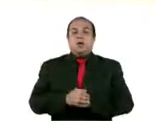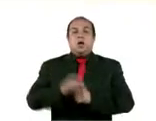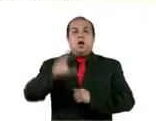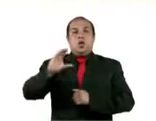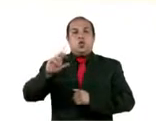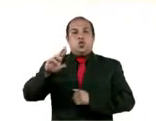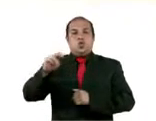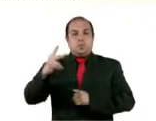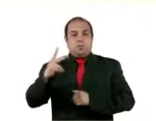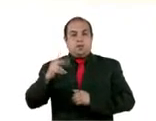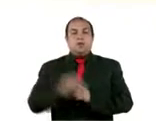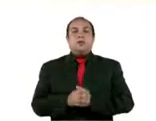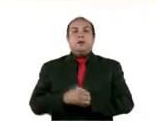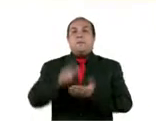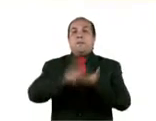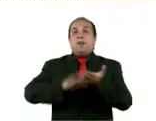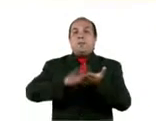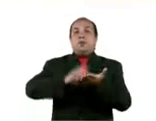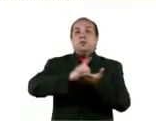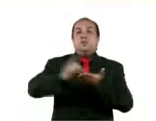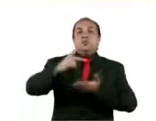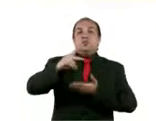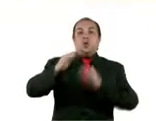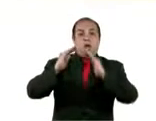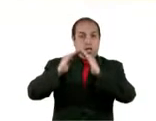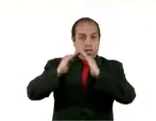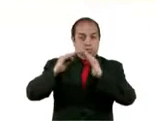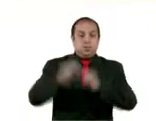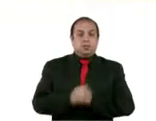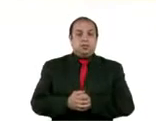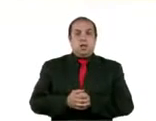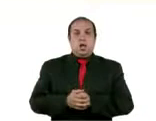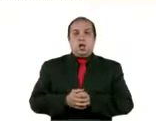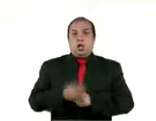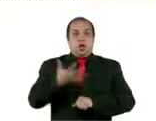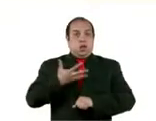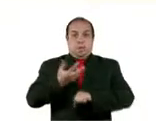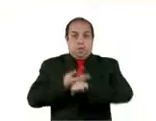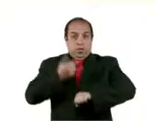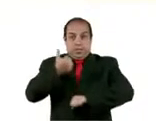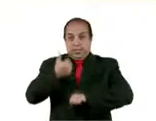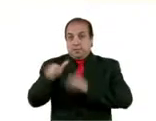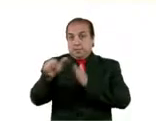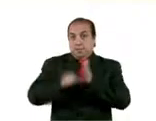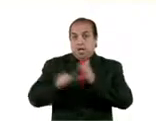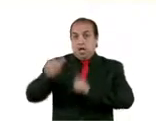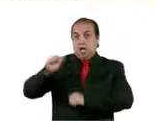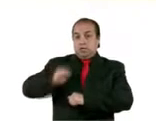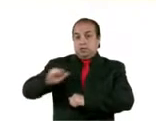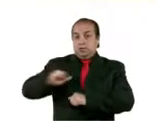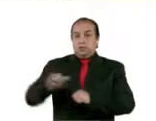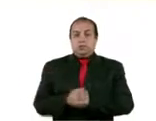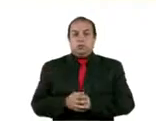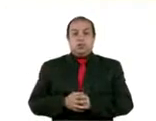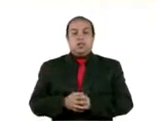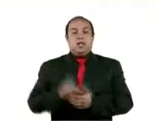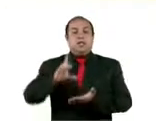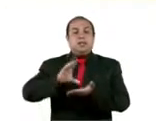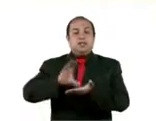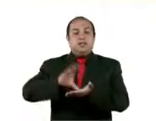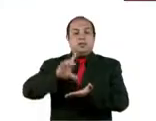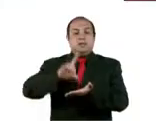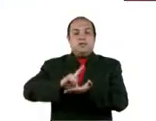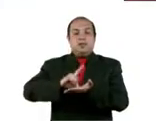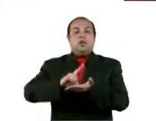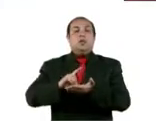comprobante de domicilio, que no tiene que ser mayor a 6 meses, un teléfono de contacto y el certificado de discapacidad. Estos son